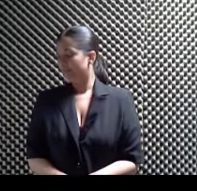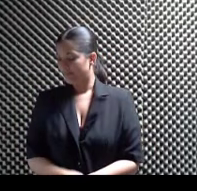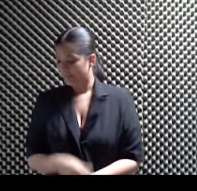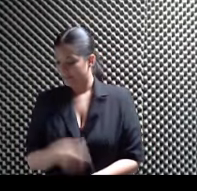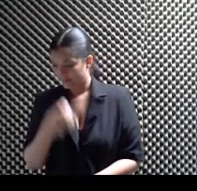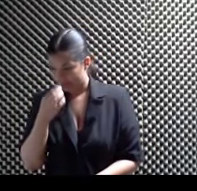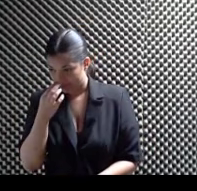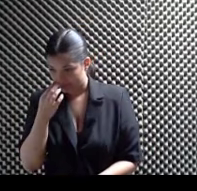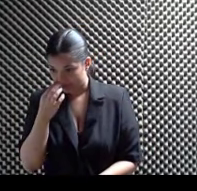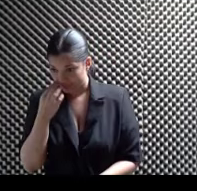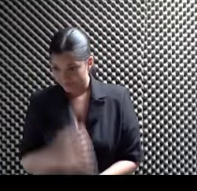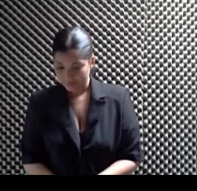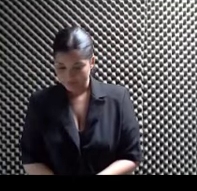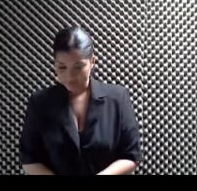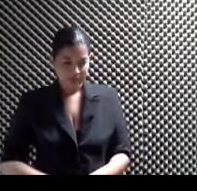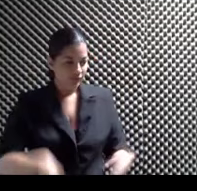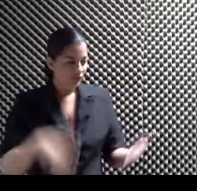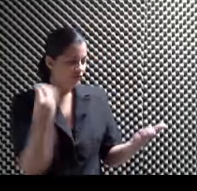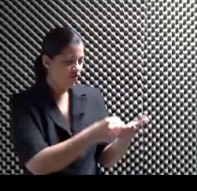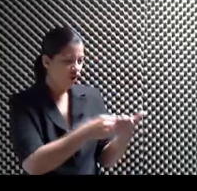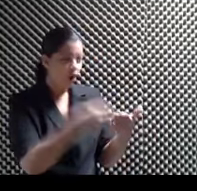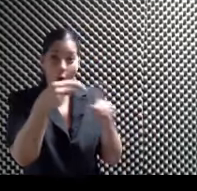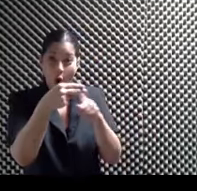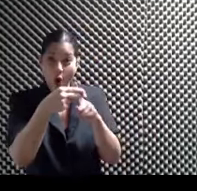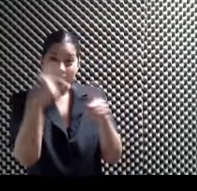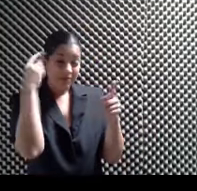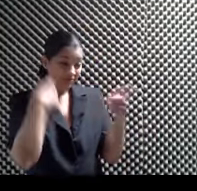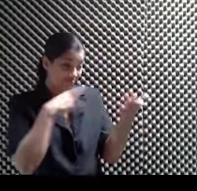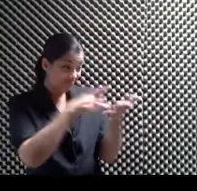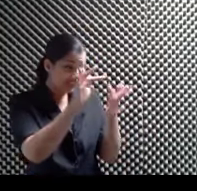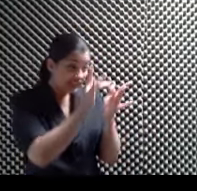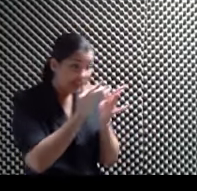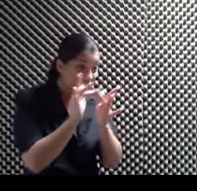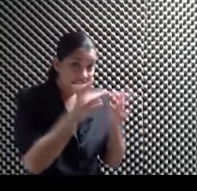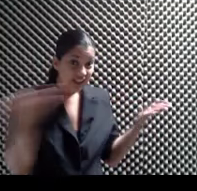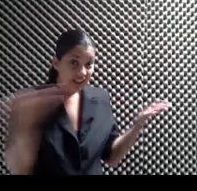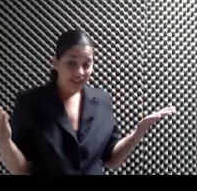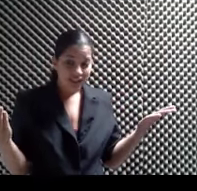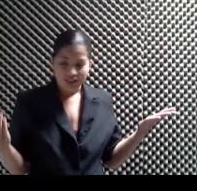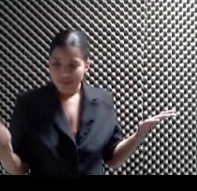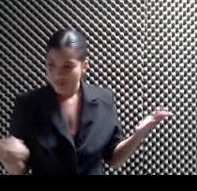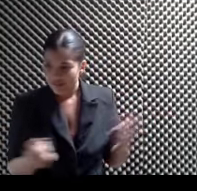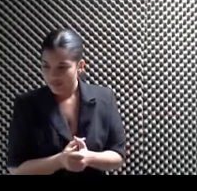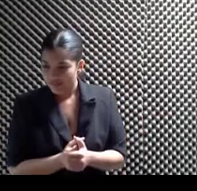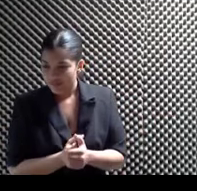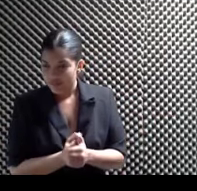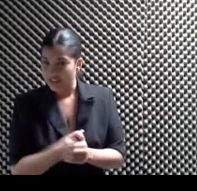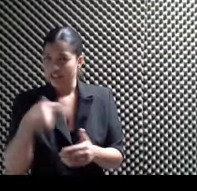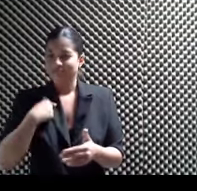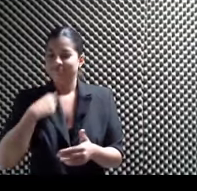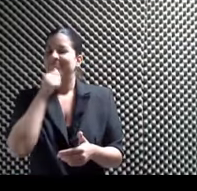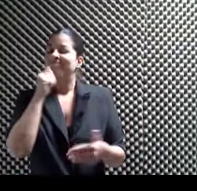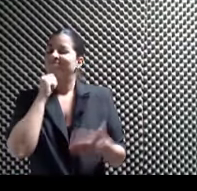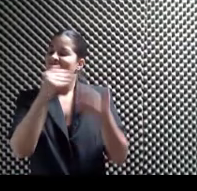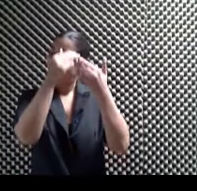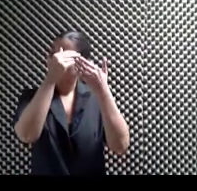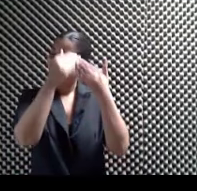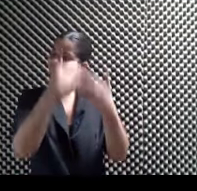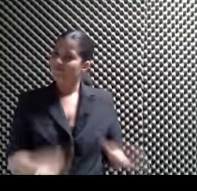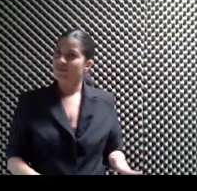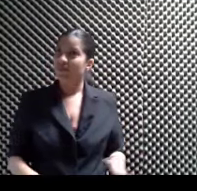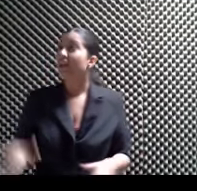¿Que cuánto me está cobrando el hotel Por el acceso a internet? No, no, no Yo voy a perder la tablet Chicos, no